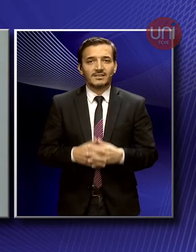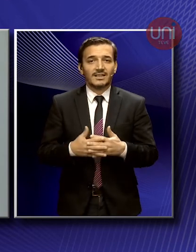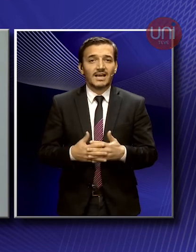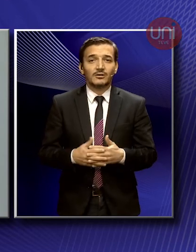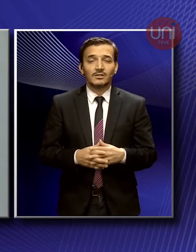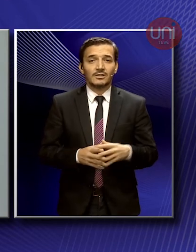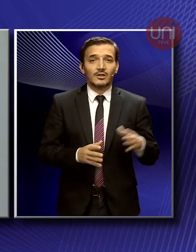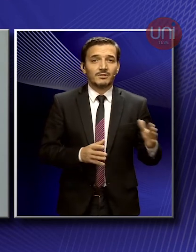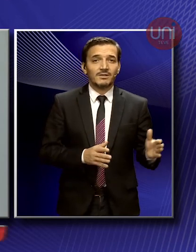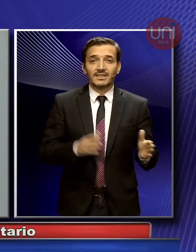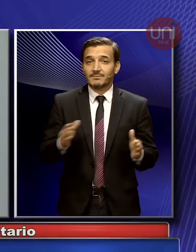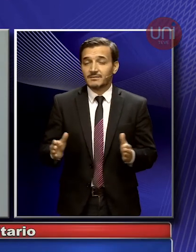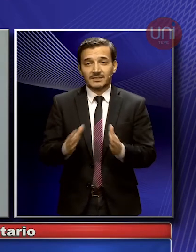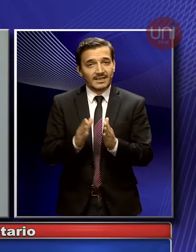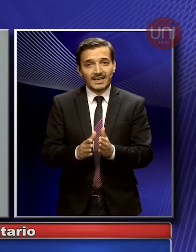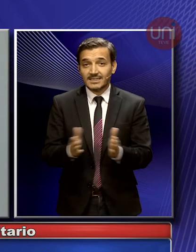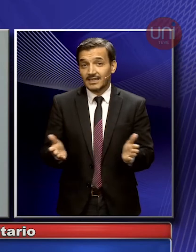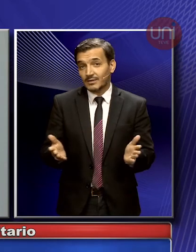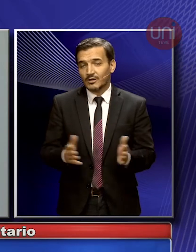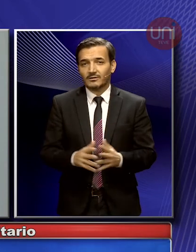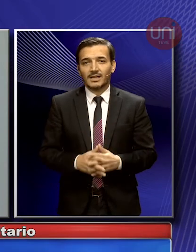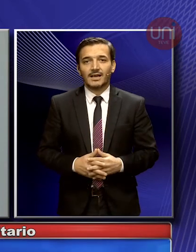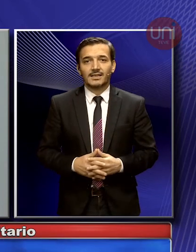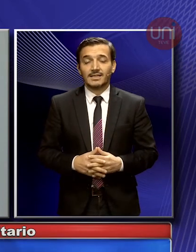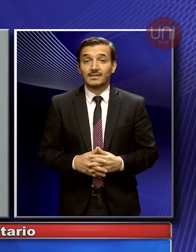tan claro, ni optimista ni pesimista, realista, y bueno,